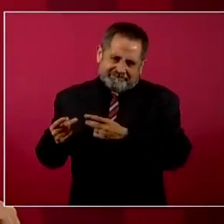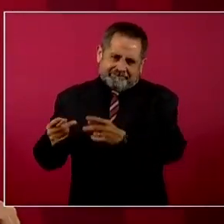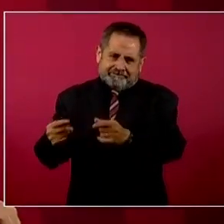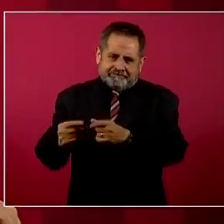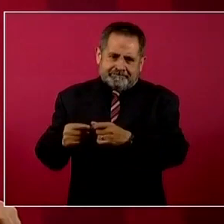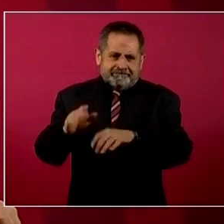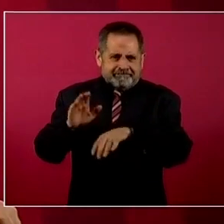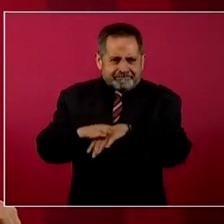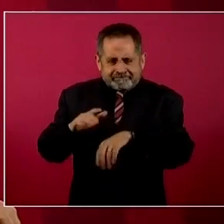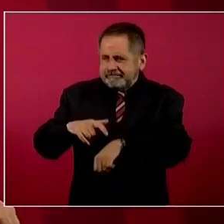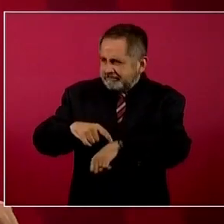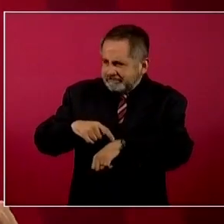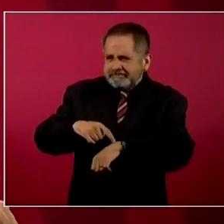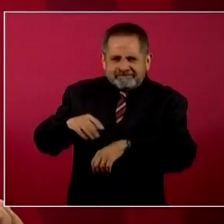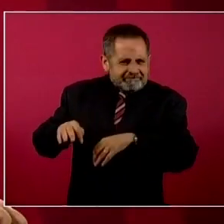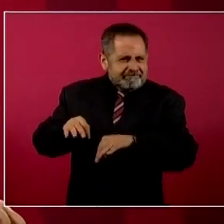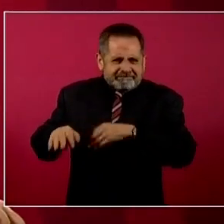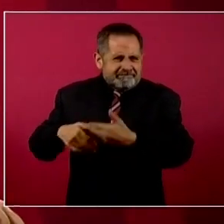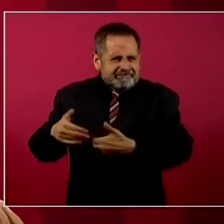intensificando